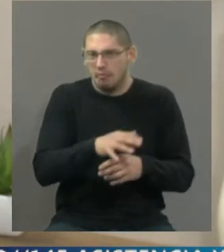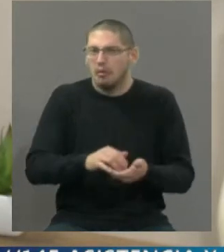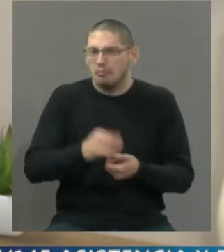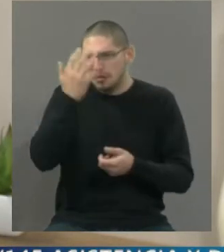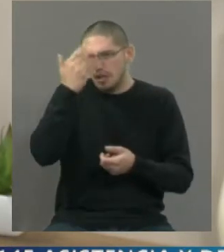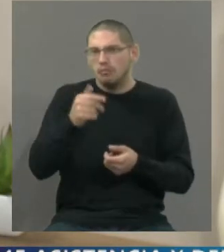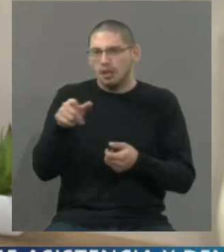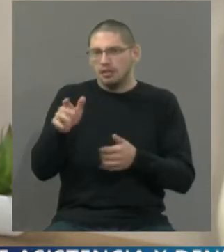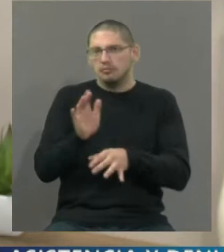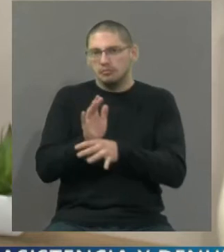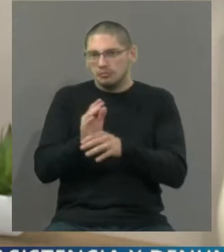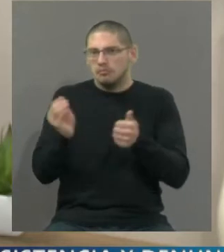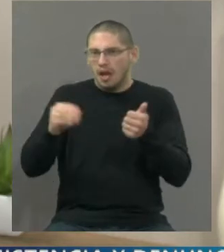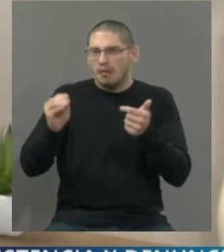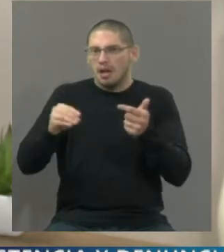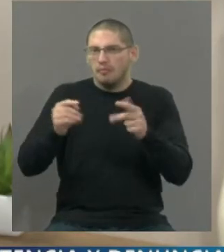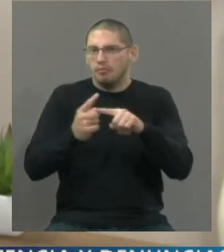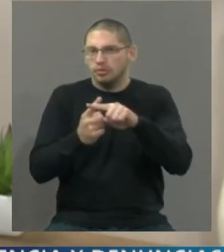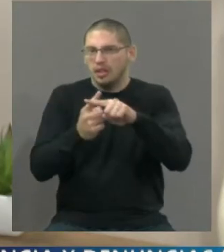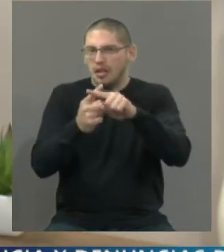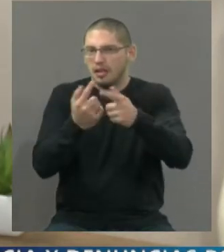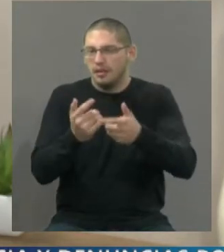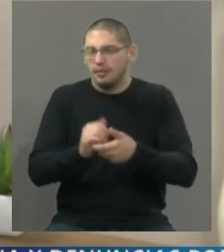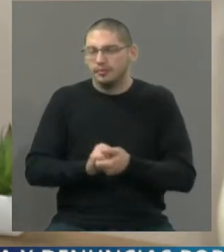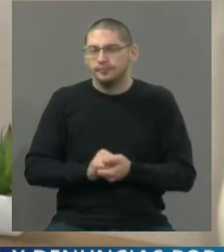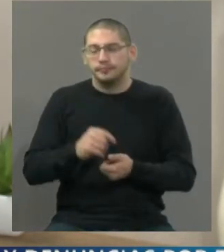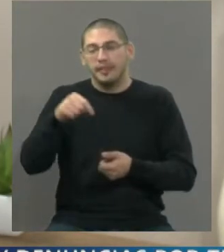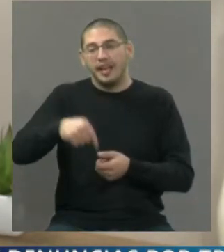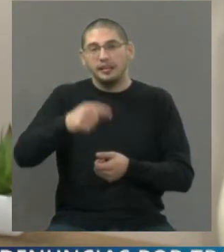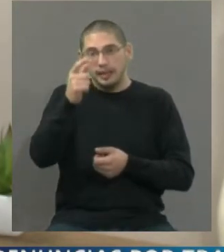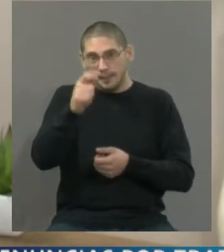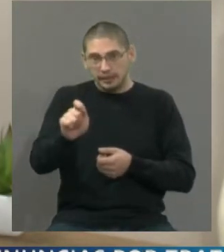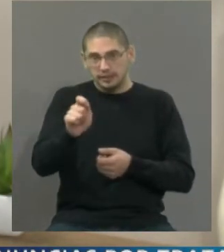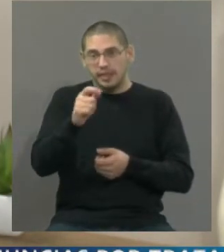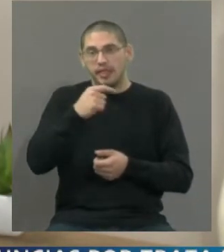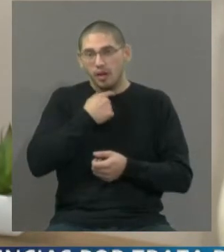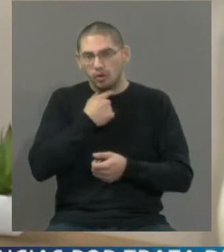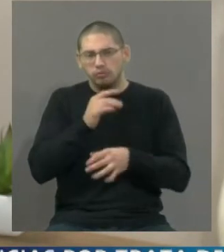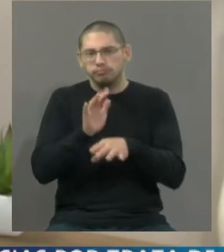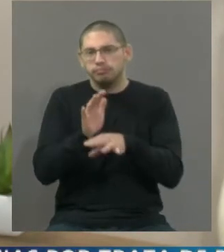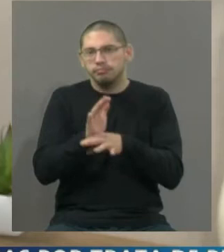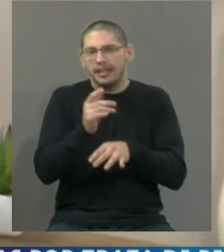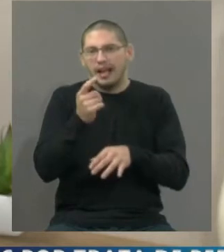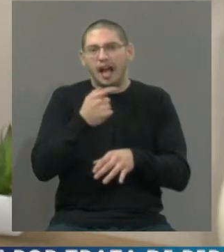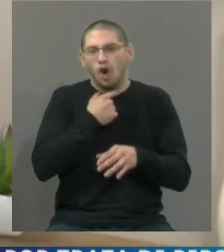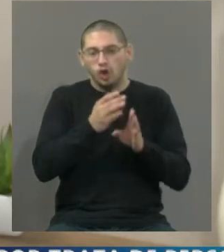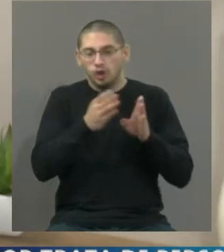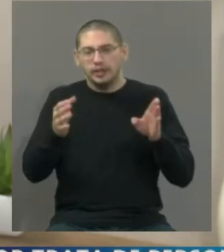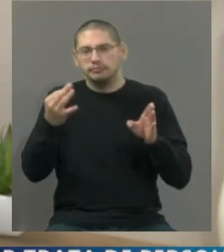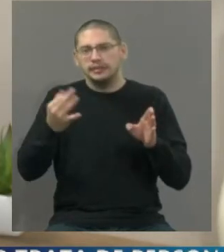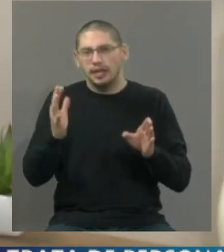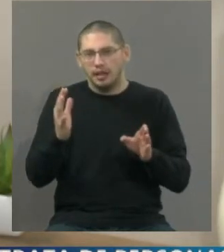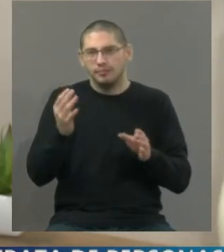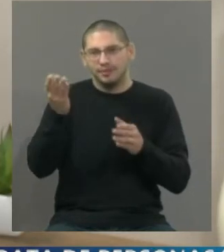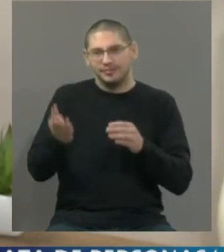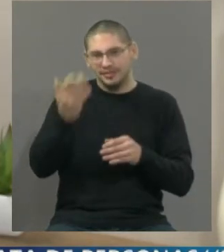de San Martín. Bueno, es un mes especial, y lo decías vos, los mendocinos nos tomamos como propio a San Martín, y el Departamento de Las Heras va a